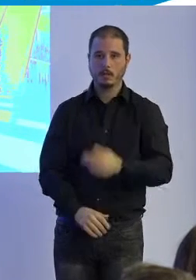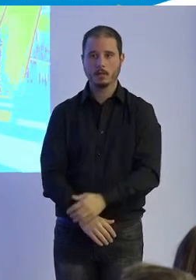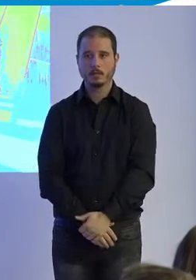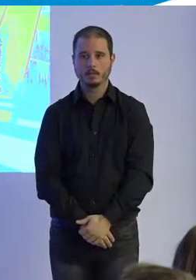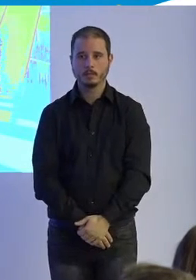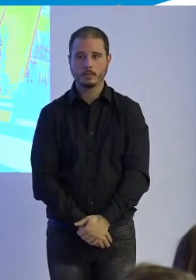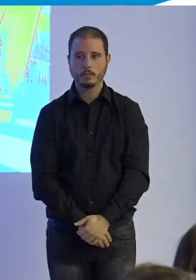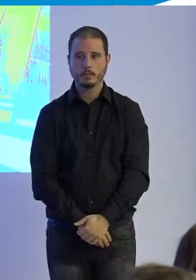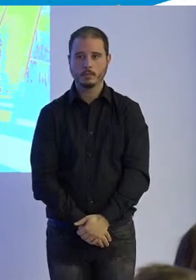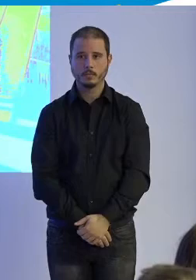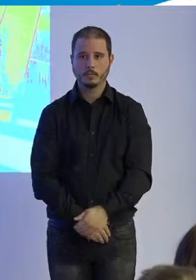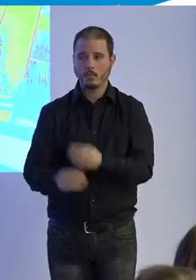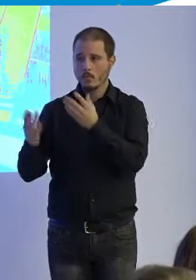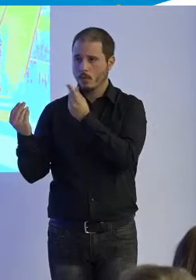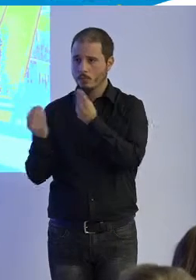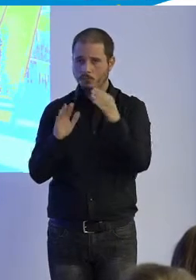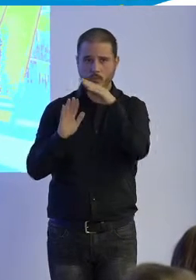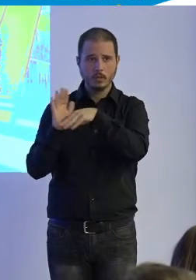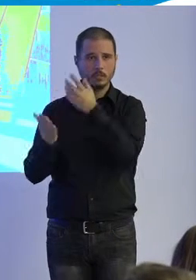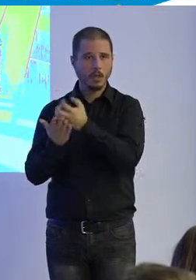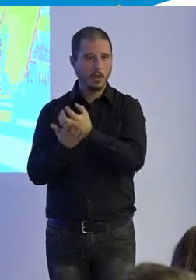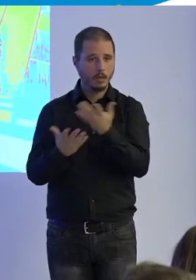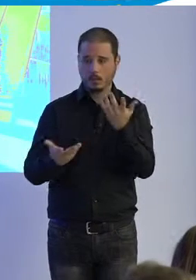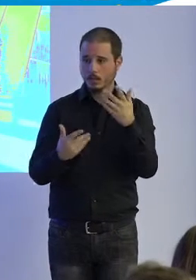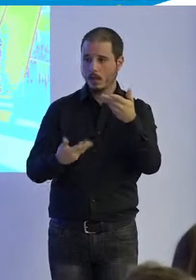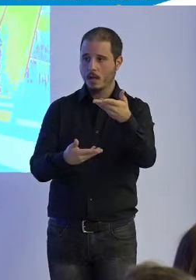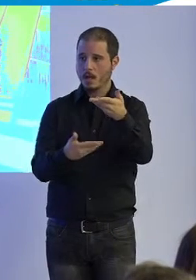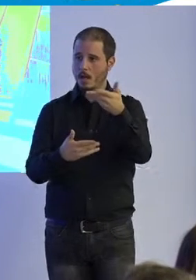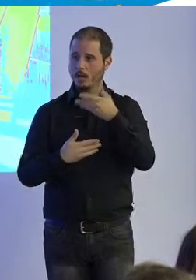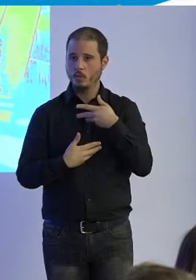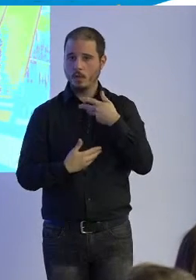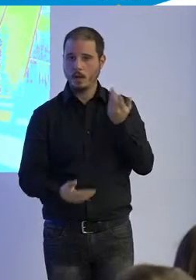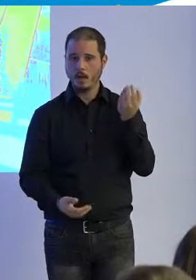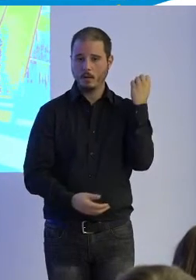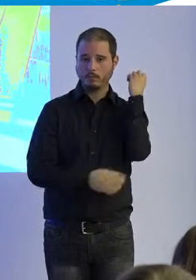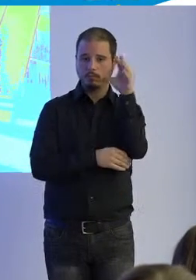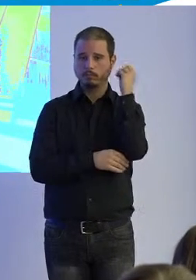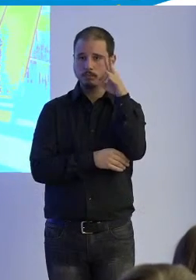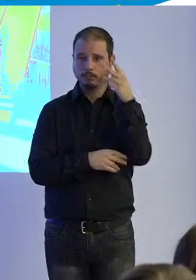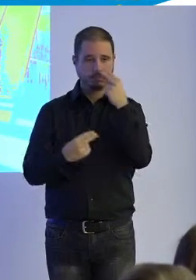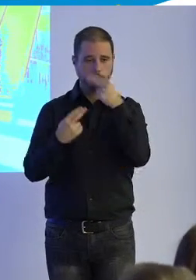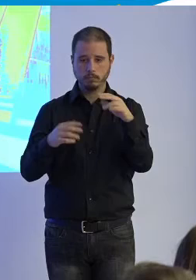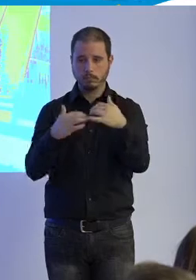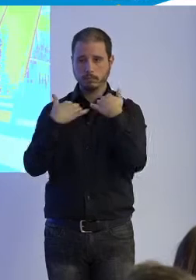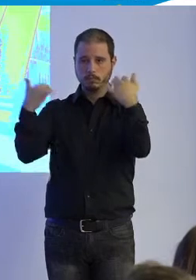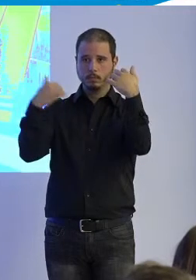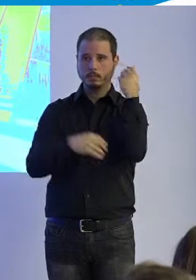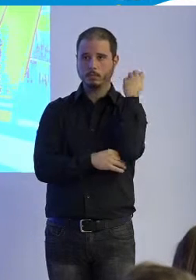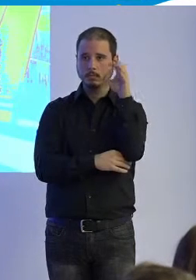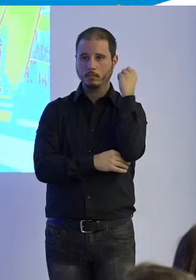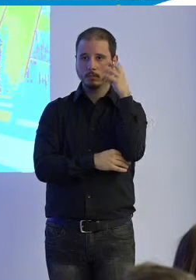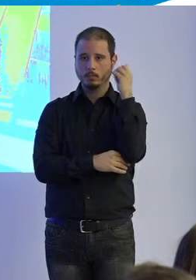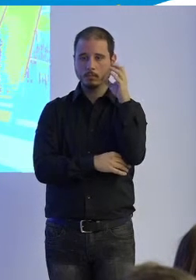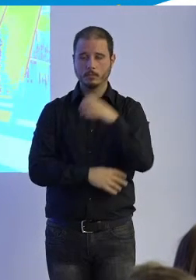un montón de aplicaciones para hablar en público. O, como comentaban también en el último momento